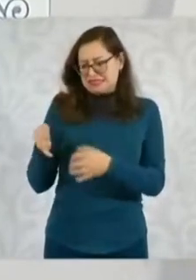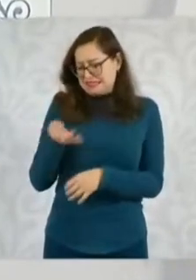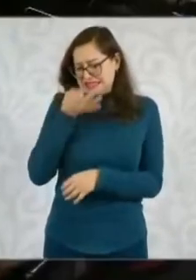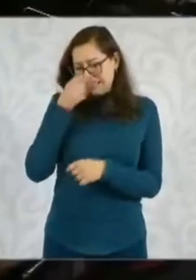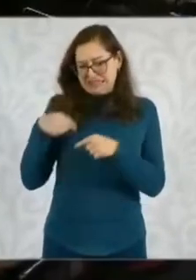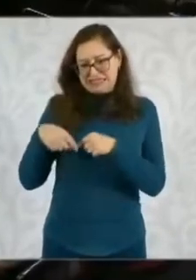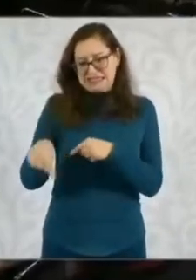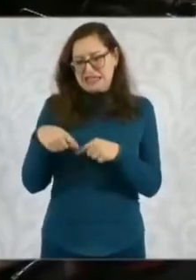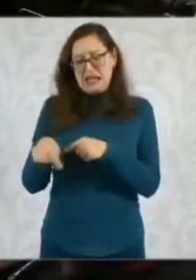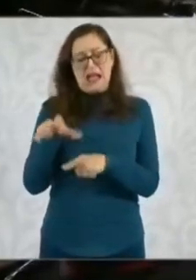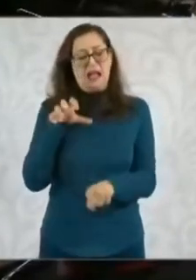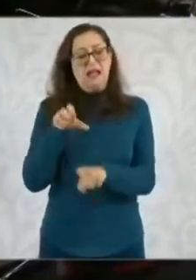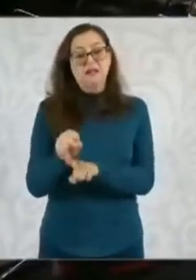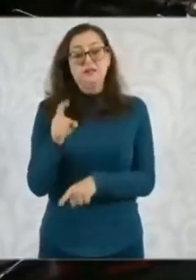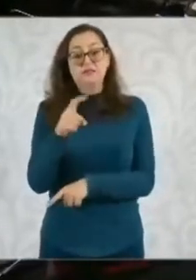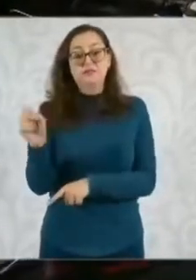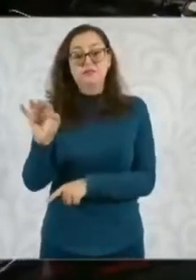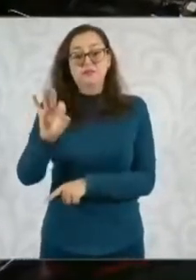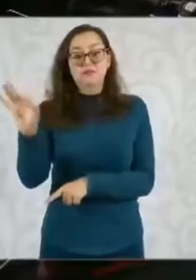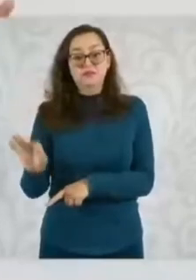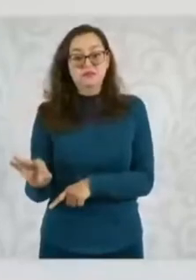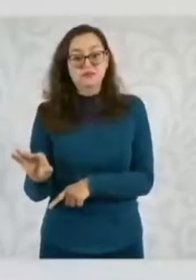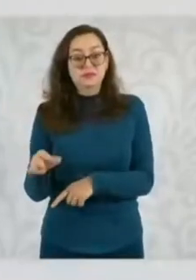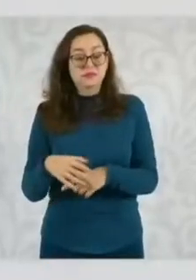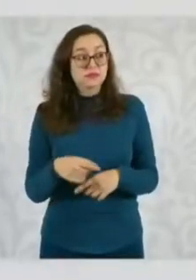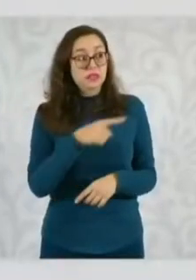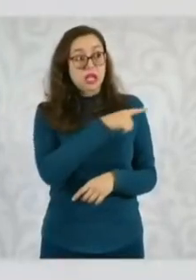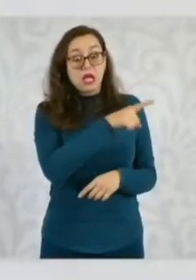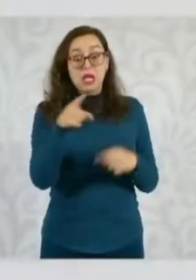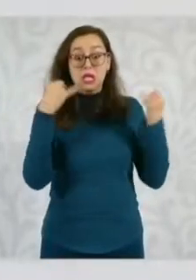100%. Todos aquellos que sean que no iba a operar están